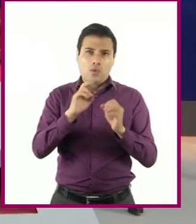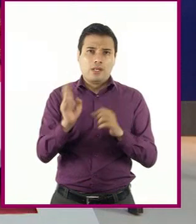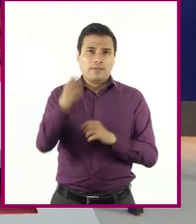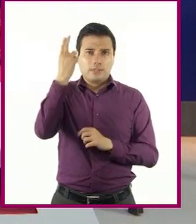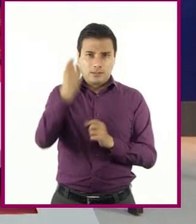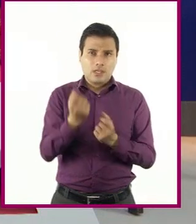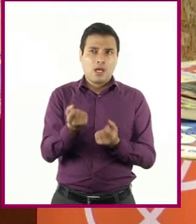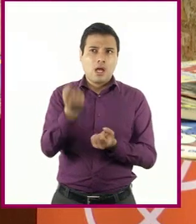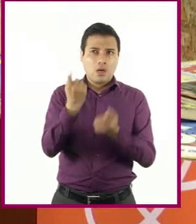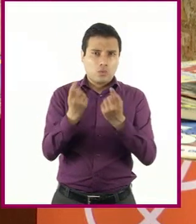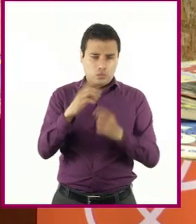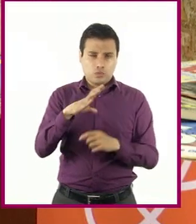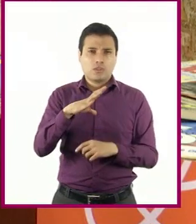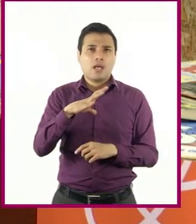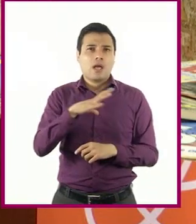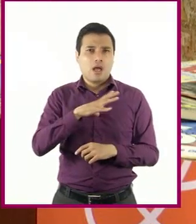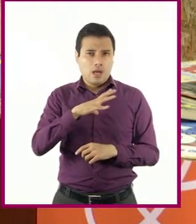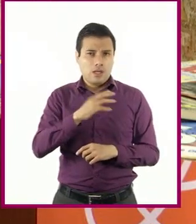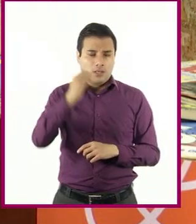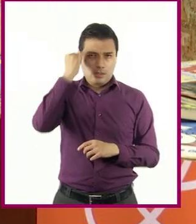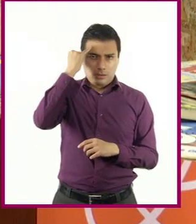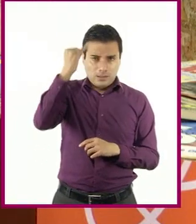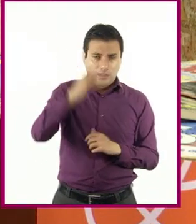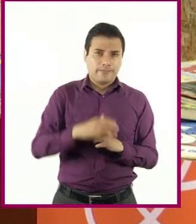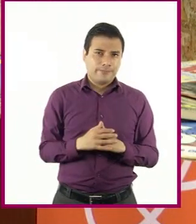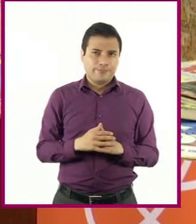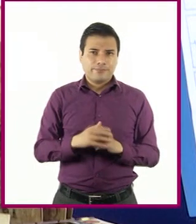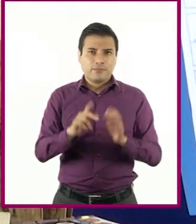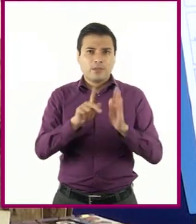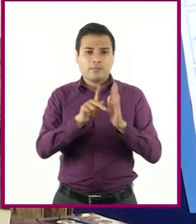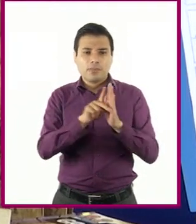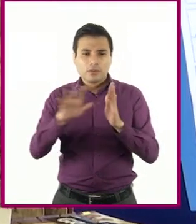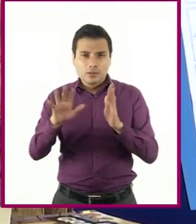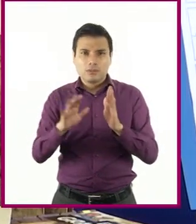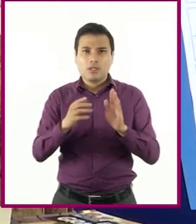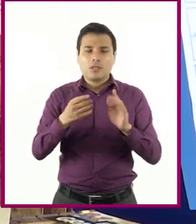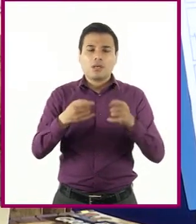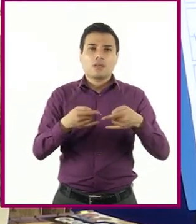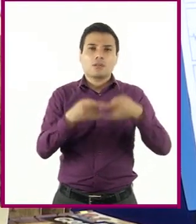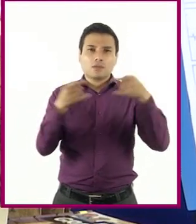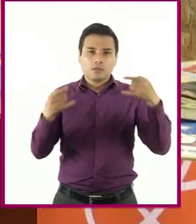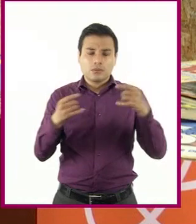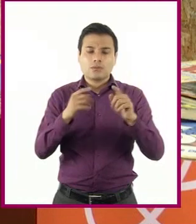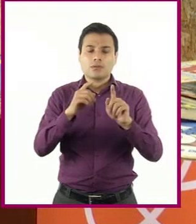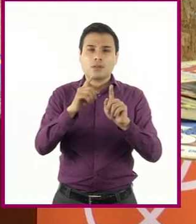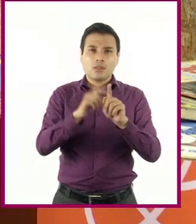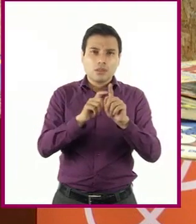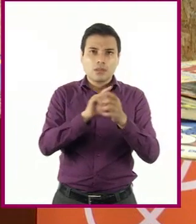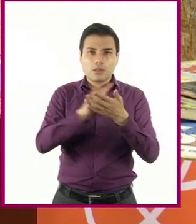estudiantes de artes, periodismo, literatura, practiquen con historietas para sus carreras.